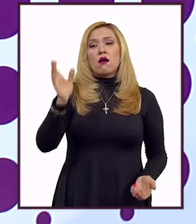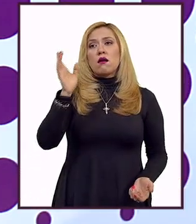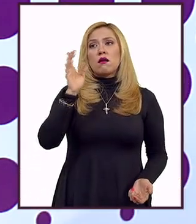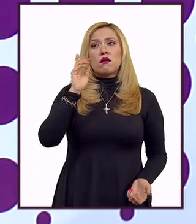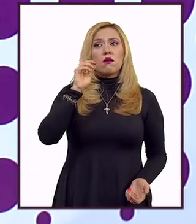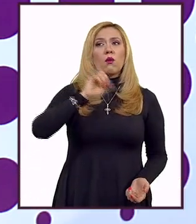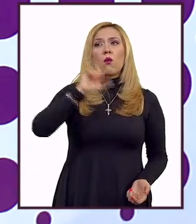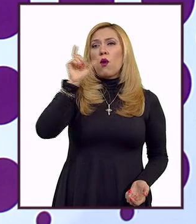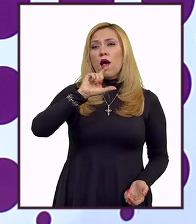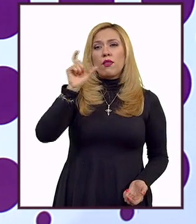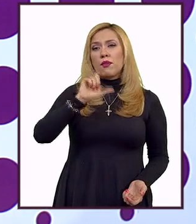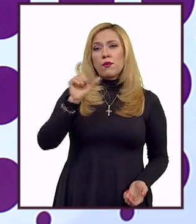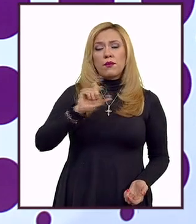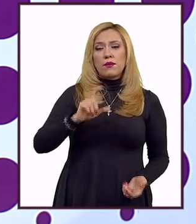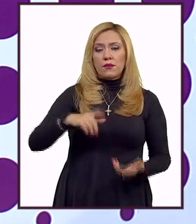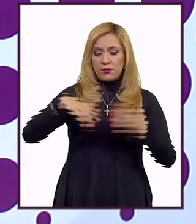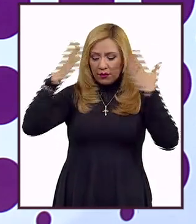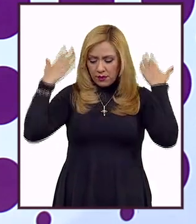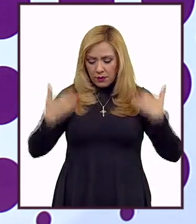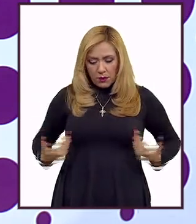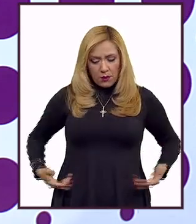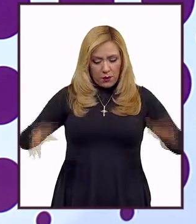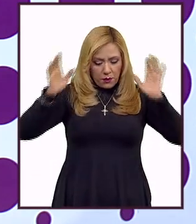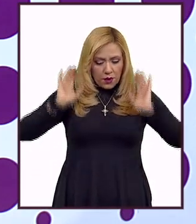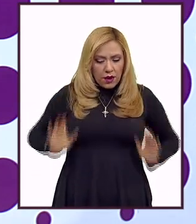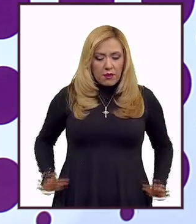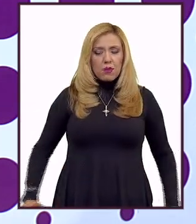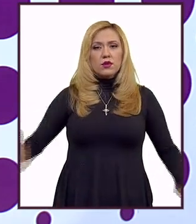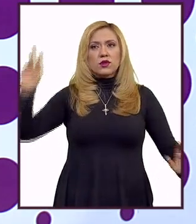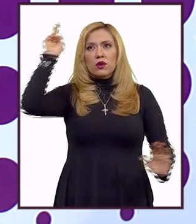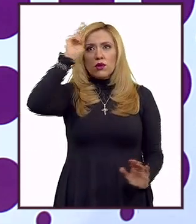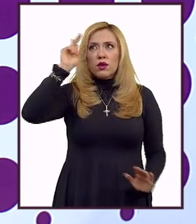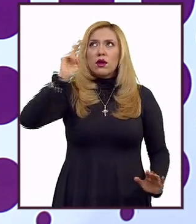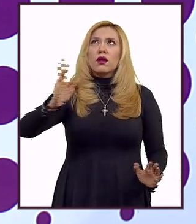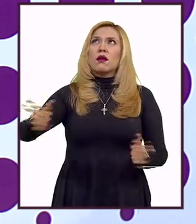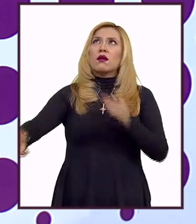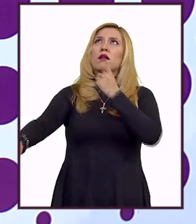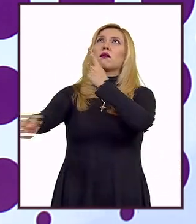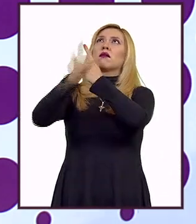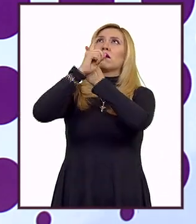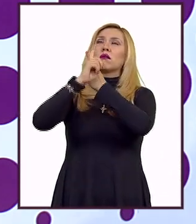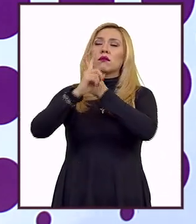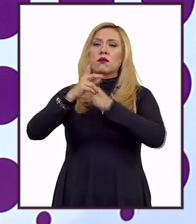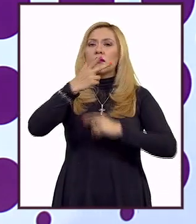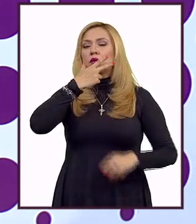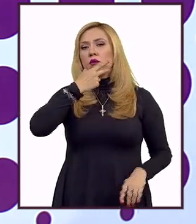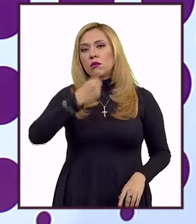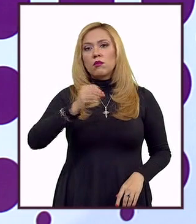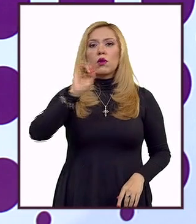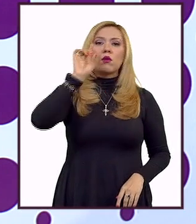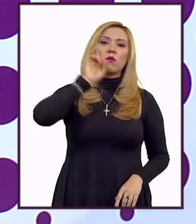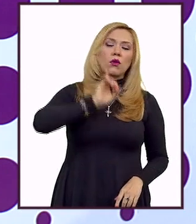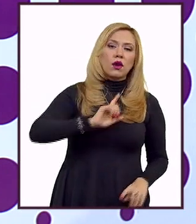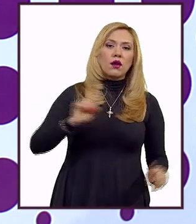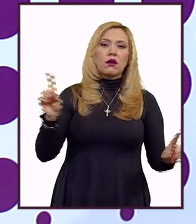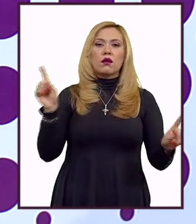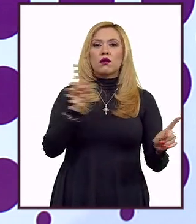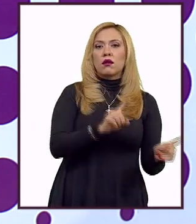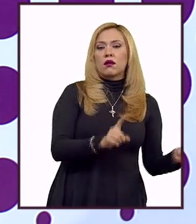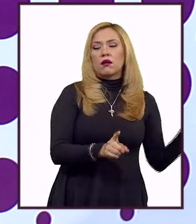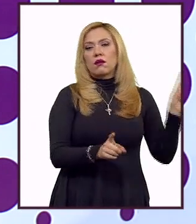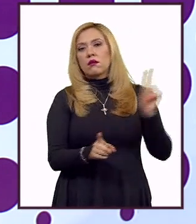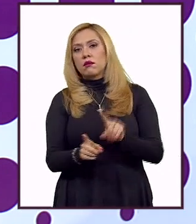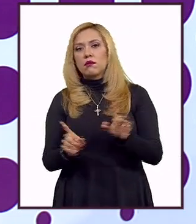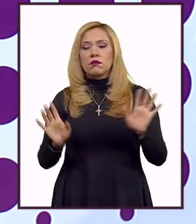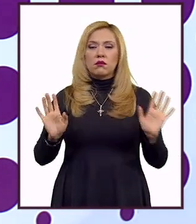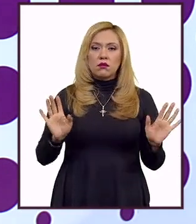de agresión contra la integridad física, psicológica y la sexualidad de una persona, sea hombre o mujer,